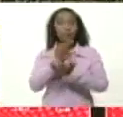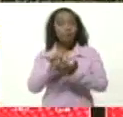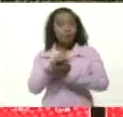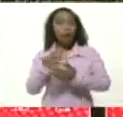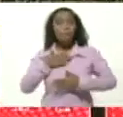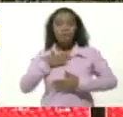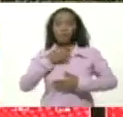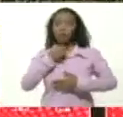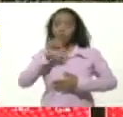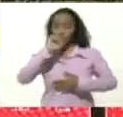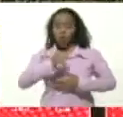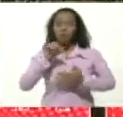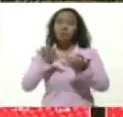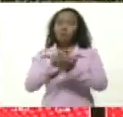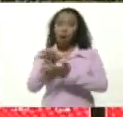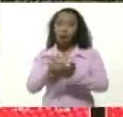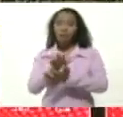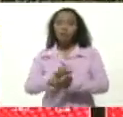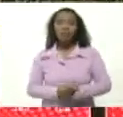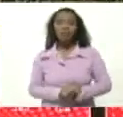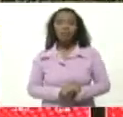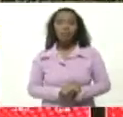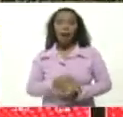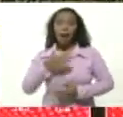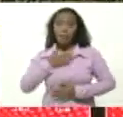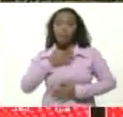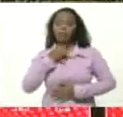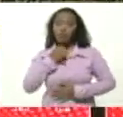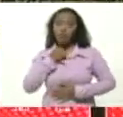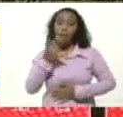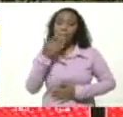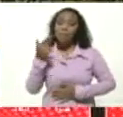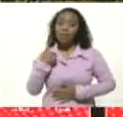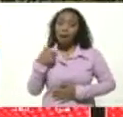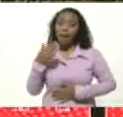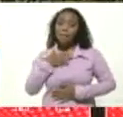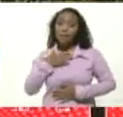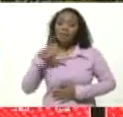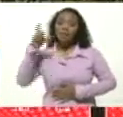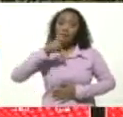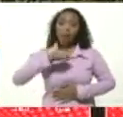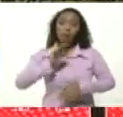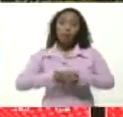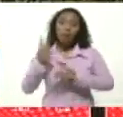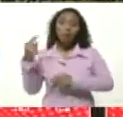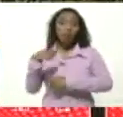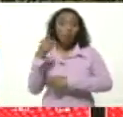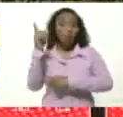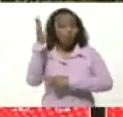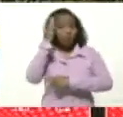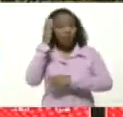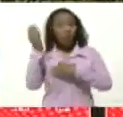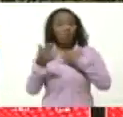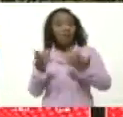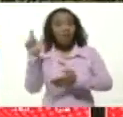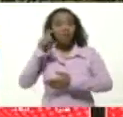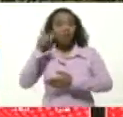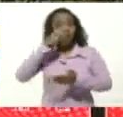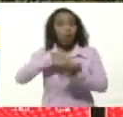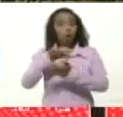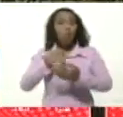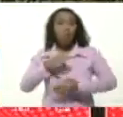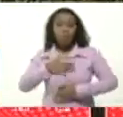me encanta que me digan los problemas. A mí me gusta que me digan las necesidades. Porque solo uno sabiendo las necesidades y los problemas puede